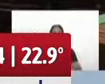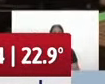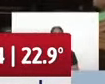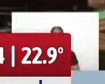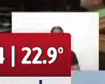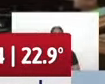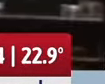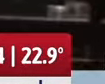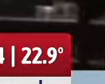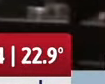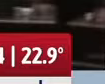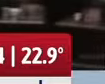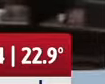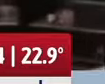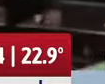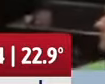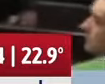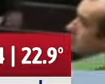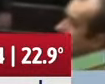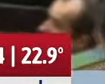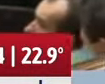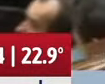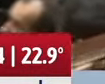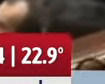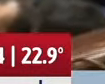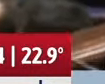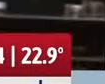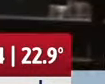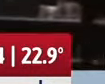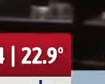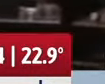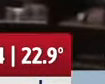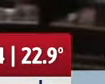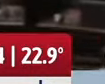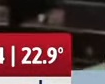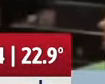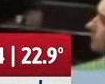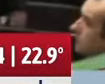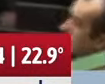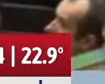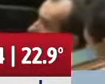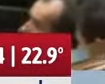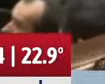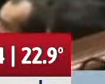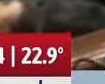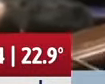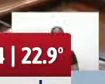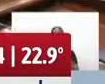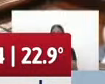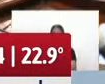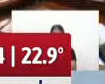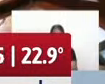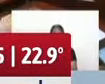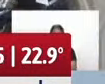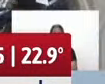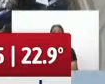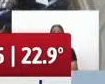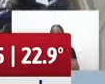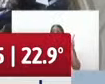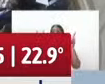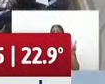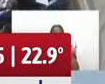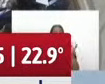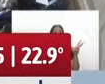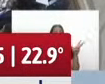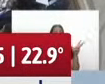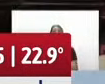además, es que eso es lo que debería pasar. O sea, todo eso que vos estabas contando y muy bien, debería pasar, debería haber como una especie de justificación de por qué